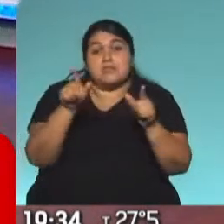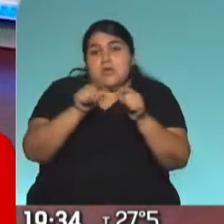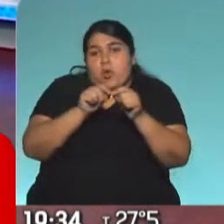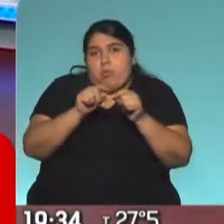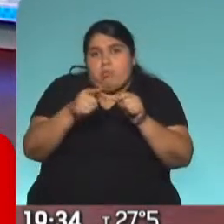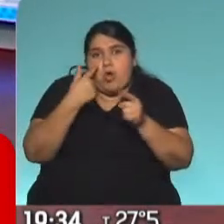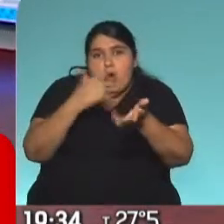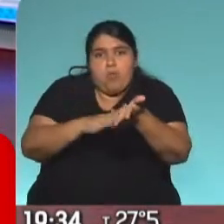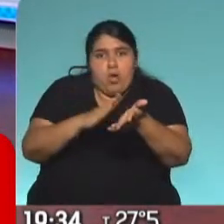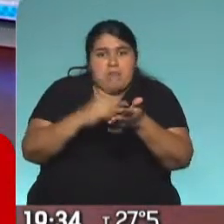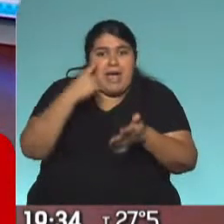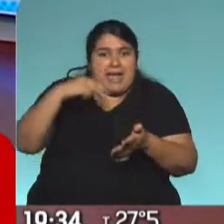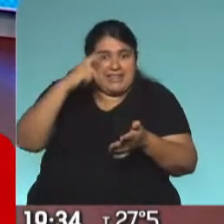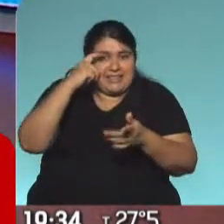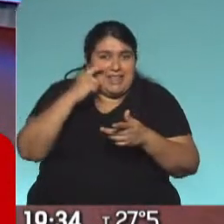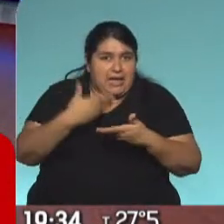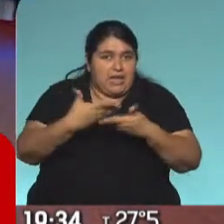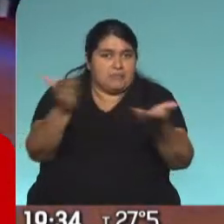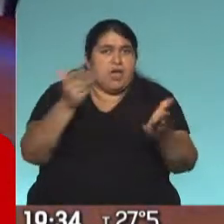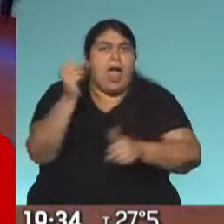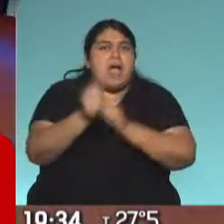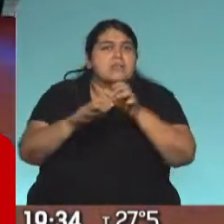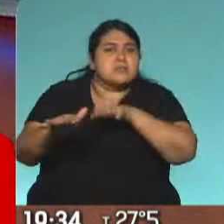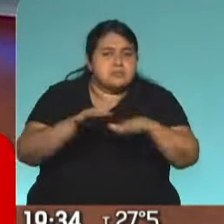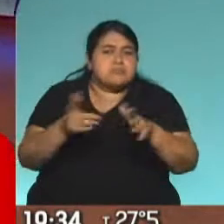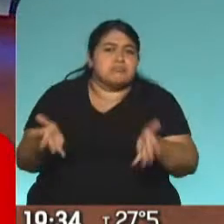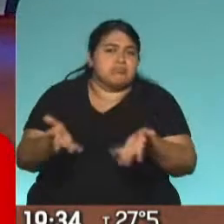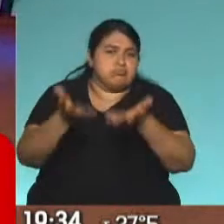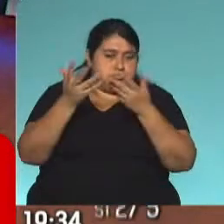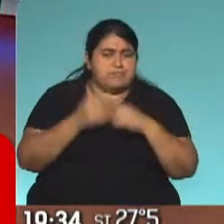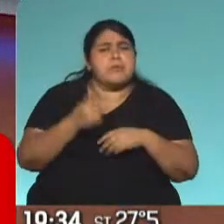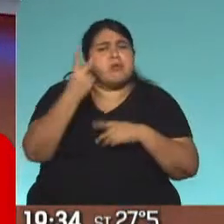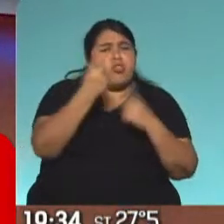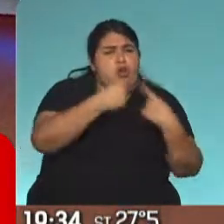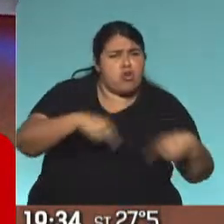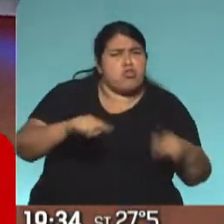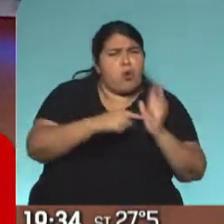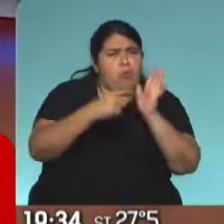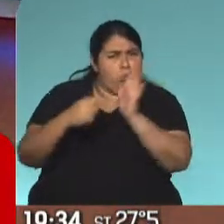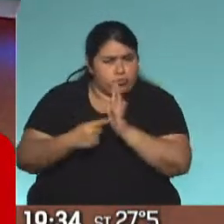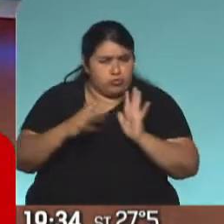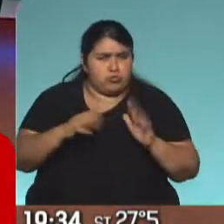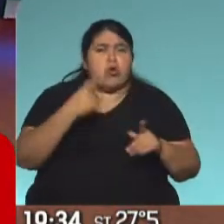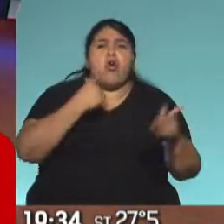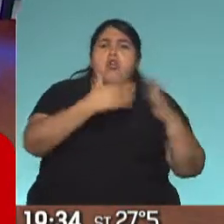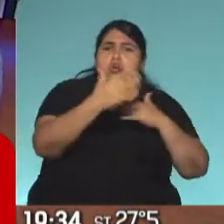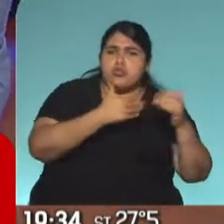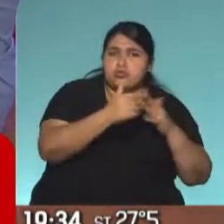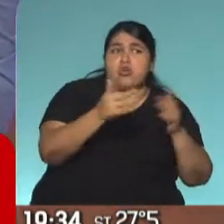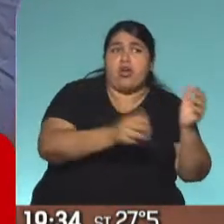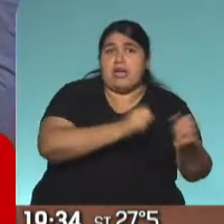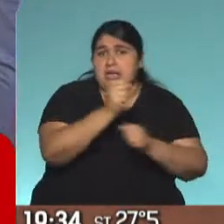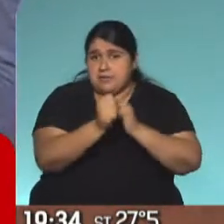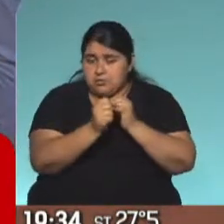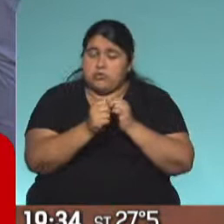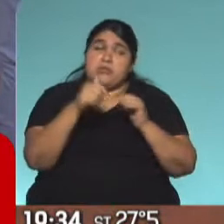INDEC con respecto a la actividad de la industria. Pero como te comentaba, estamos hablando de dos indicadores. Construcción. Exactamente. Primero el de la industria y ahora